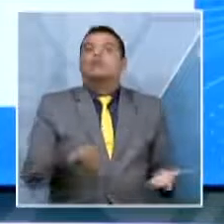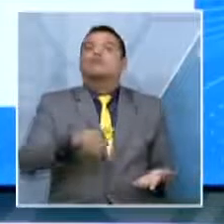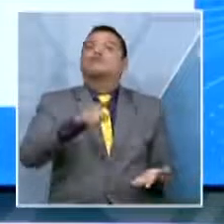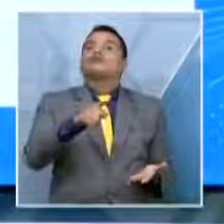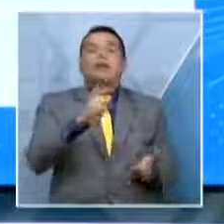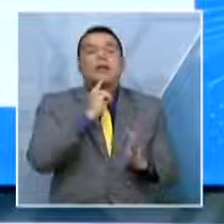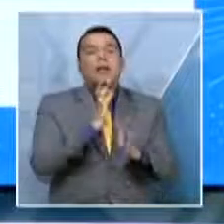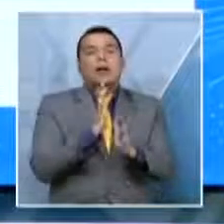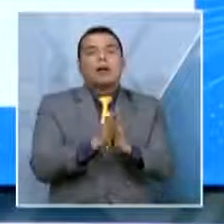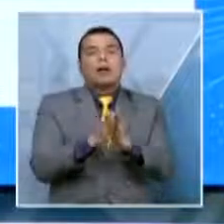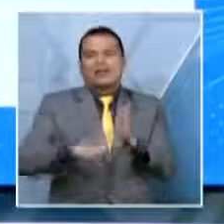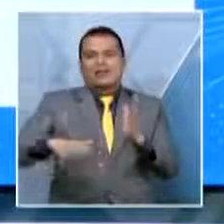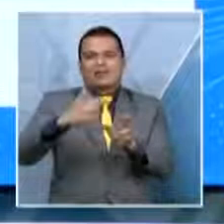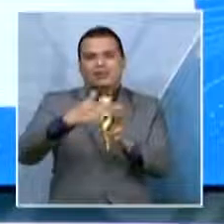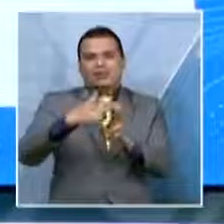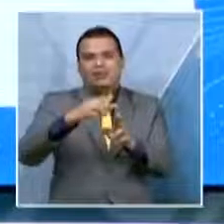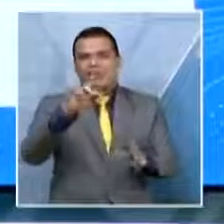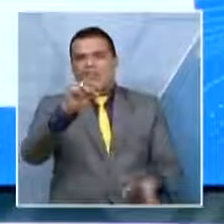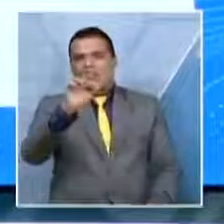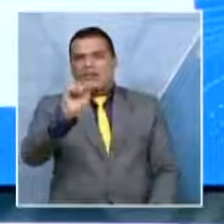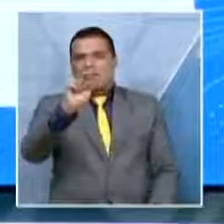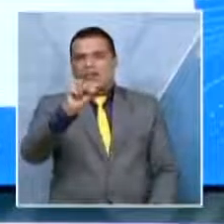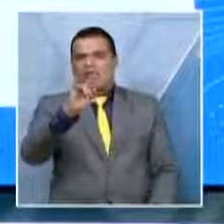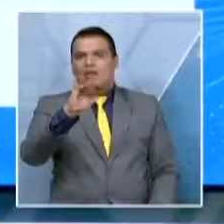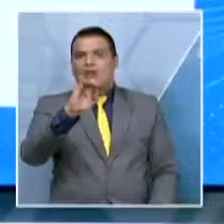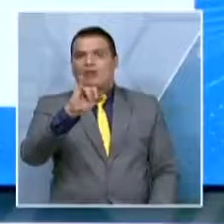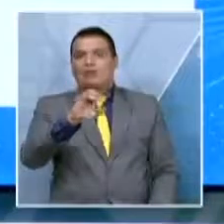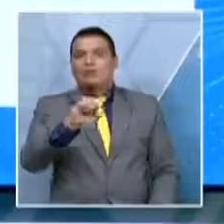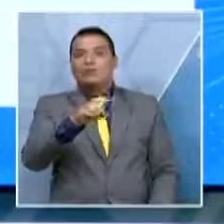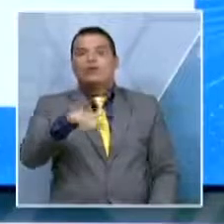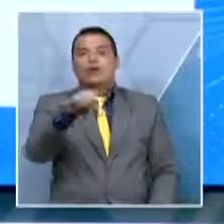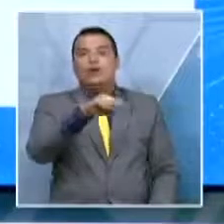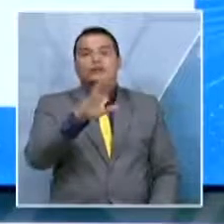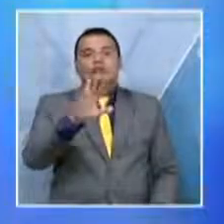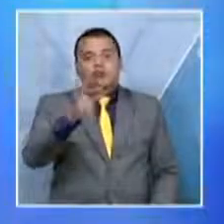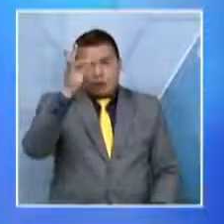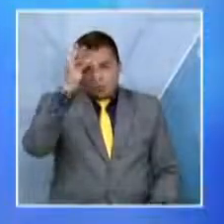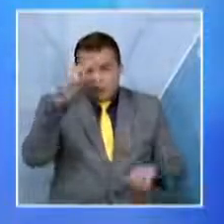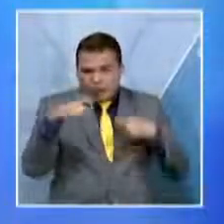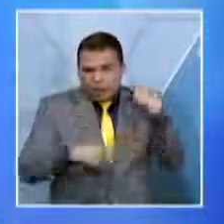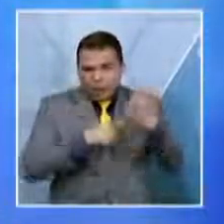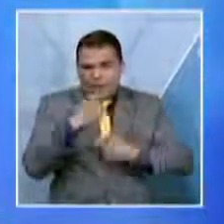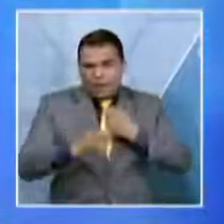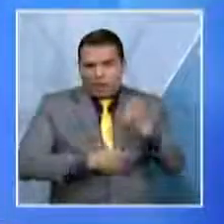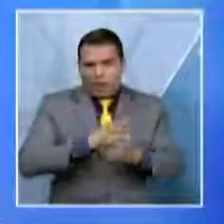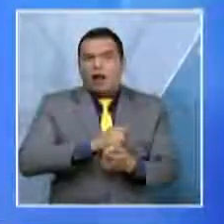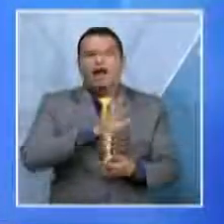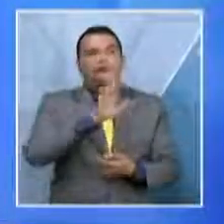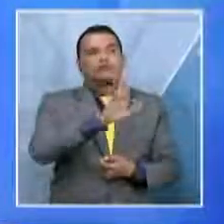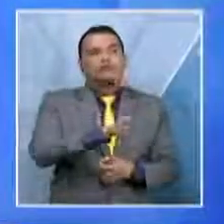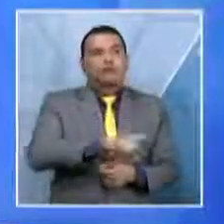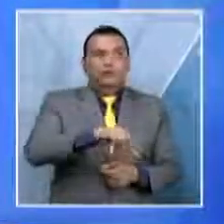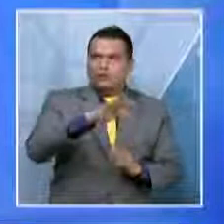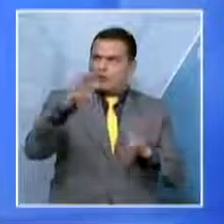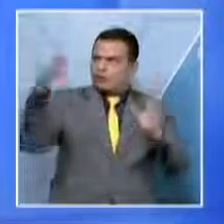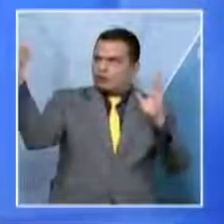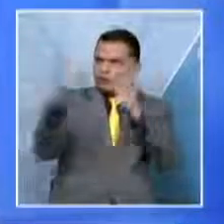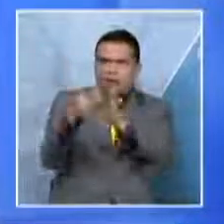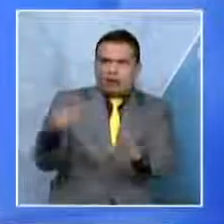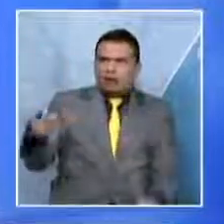sector del Danubio vendían drogas. Si no es así, deberá retractarse. Los vendedores ambulantes del sector del